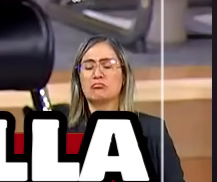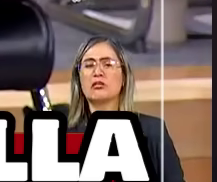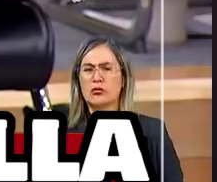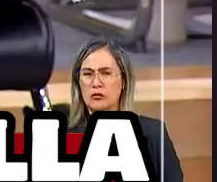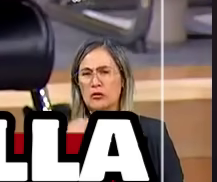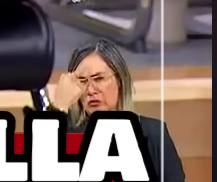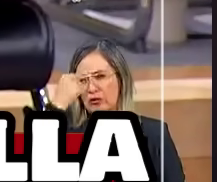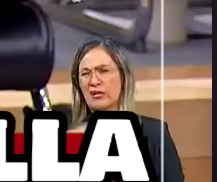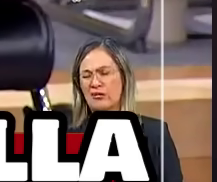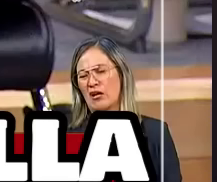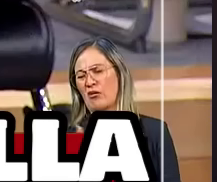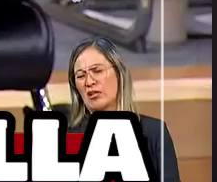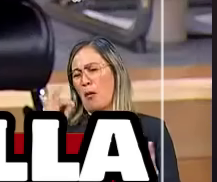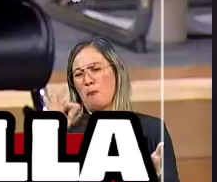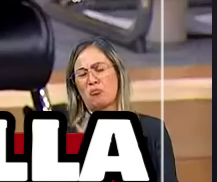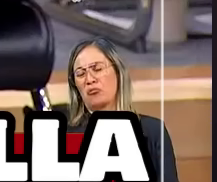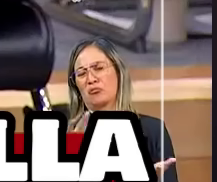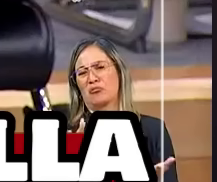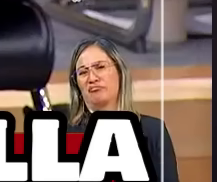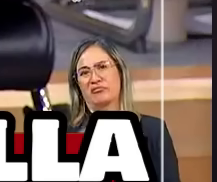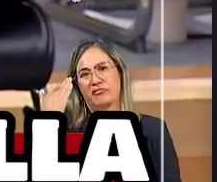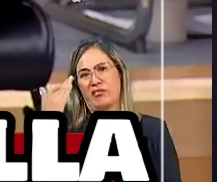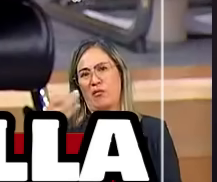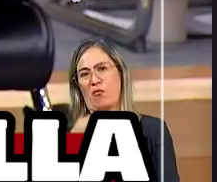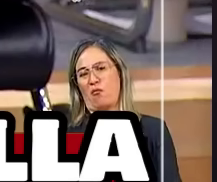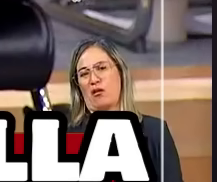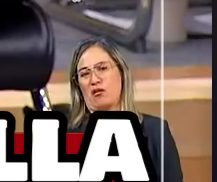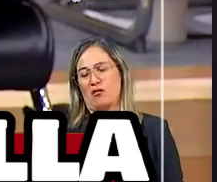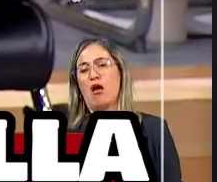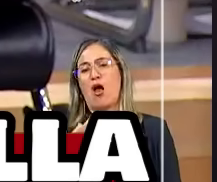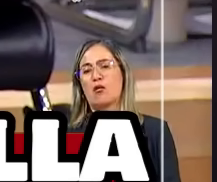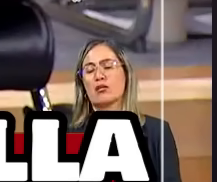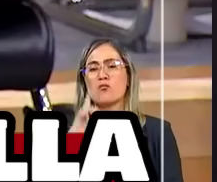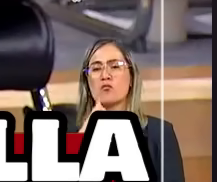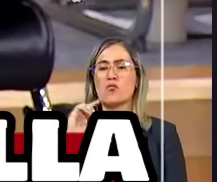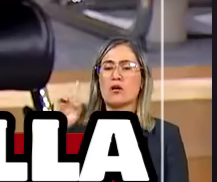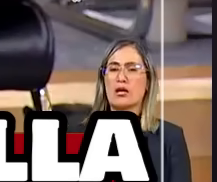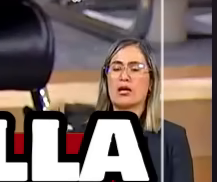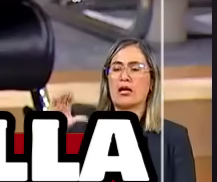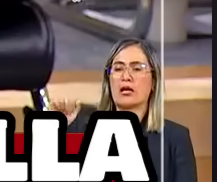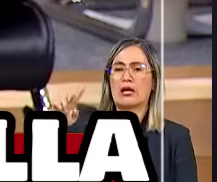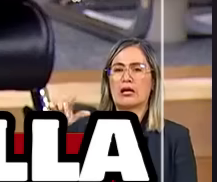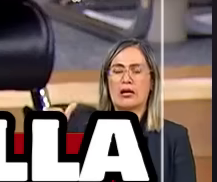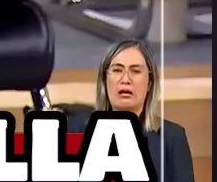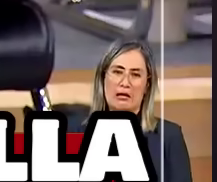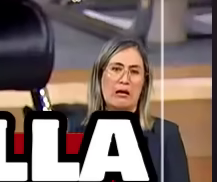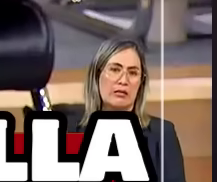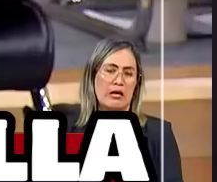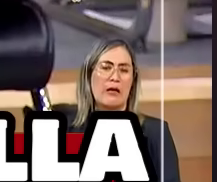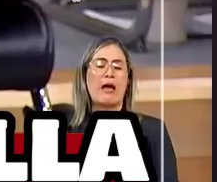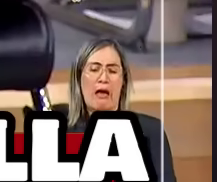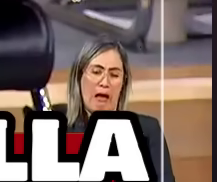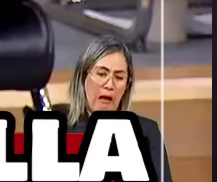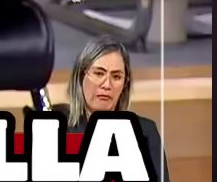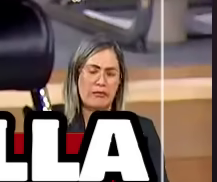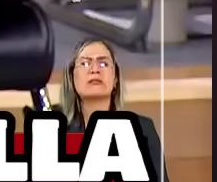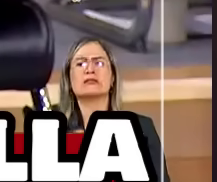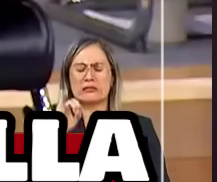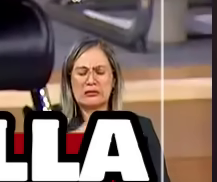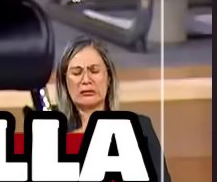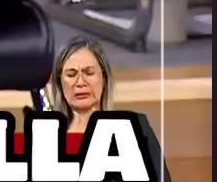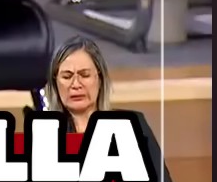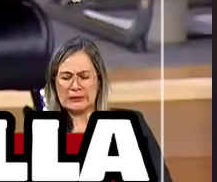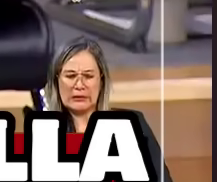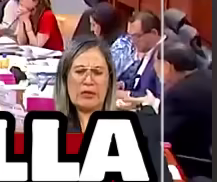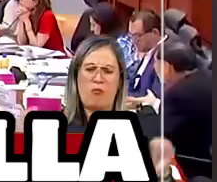creo que sí es ocioso este punto, ¿no? Si en todo caso le tendrían que preguntar a la consejera Carla Humphrey, que ni siquiera, porque ella se ha excusado de temas cuando siente